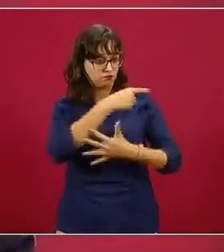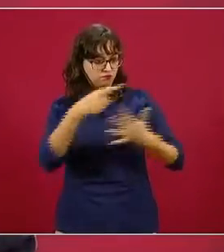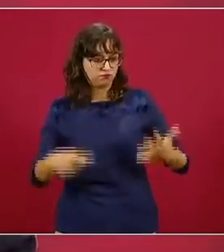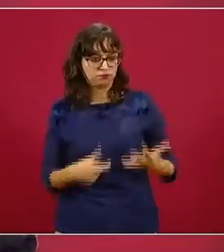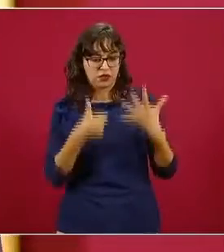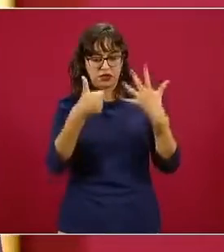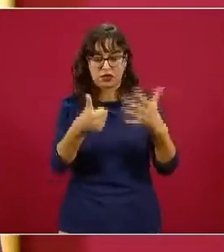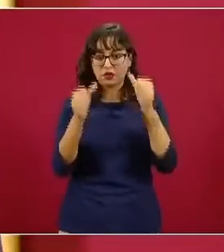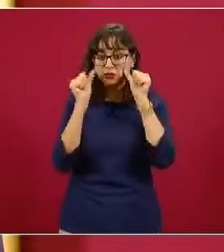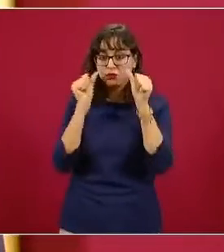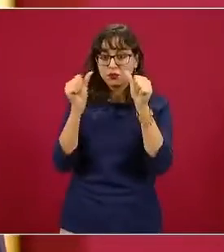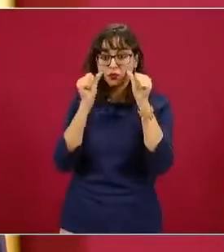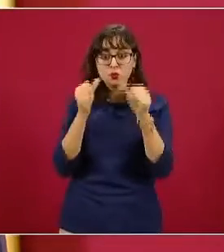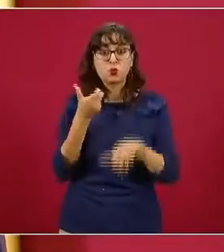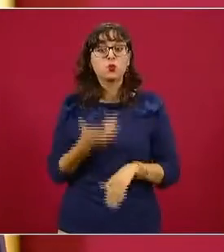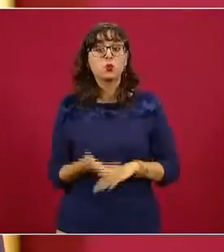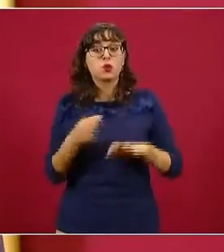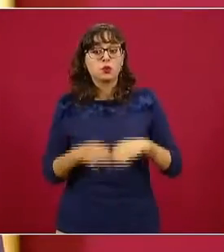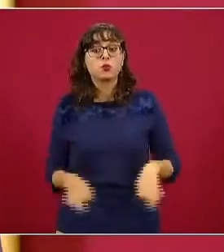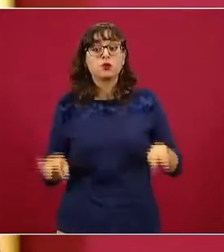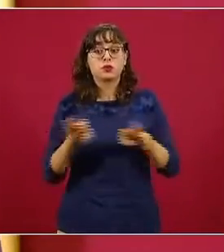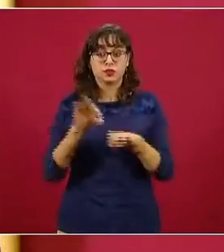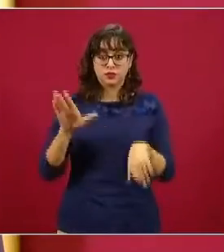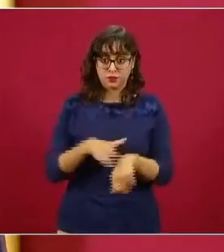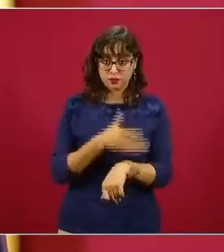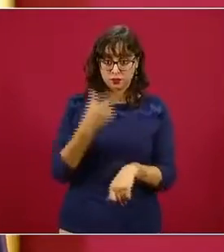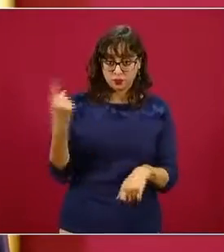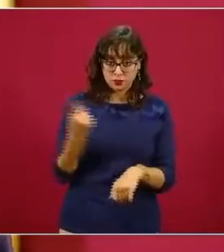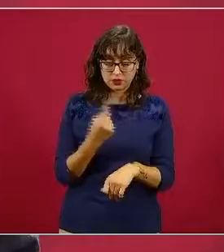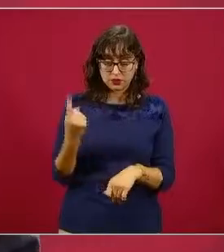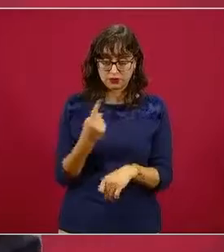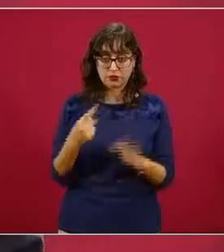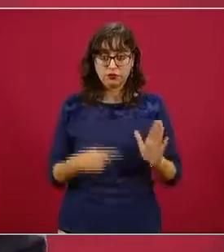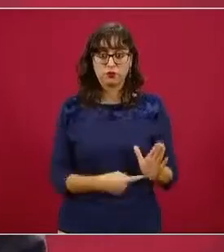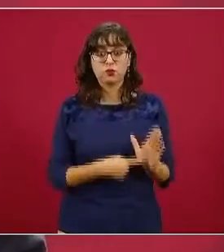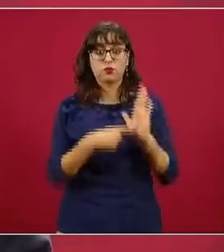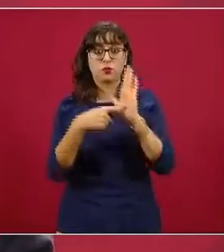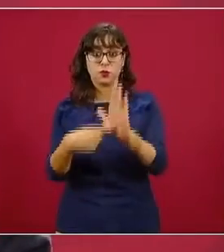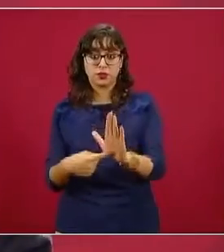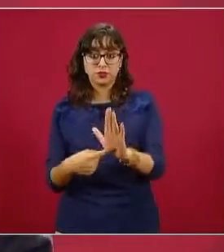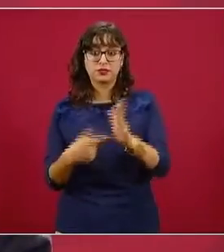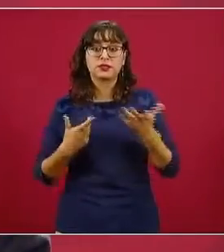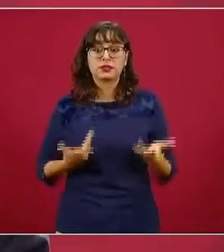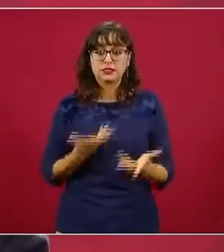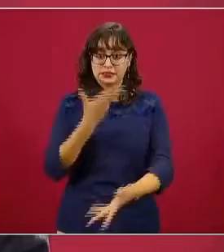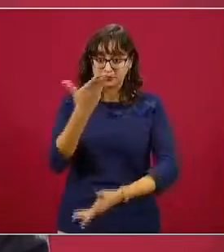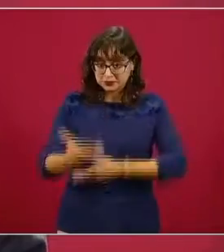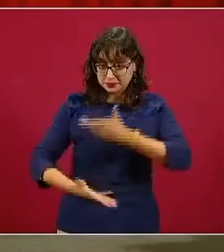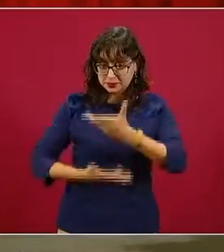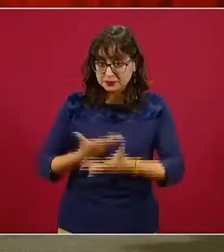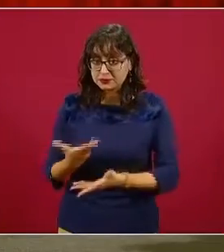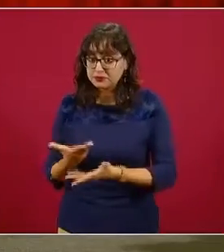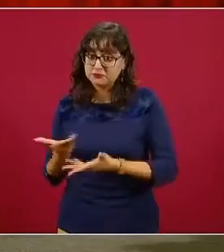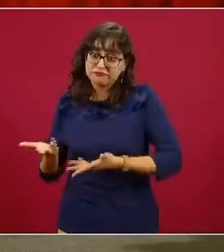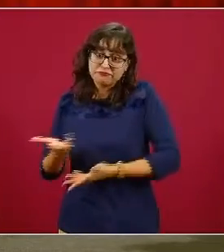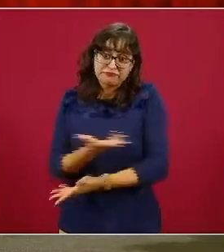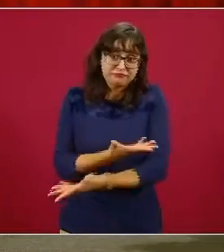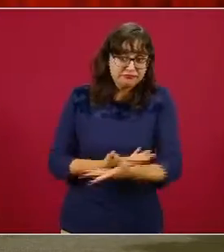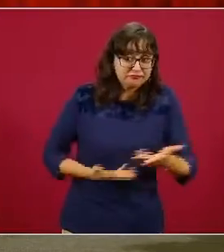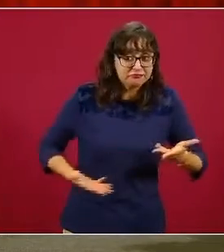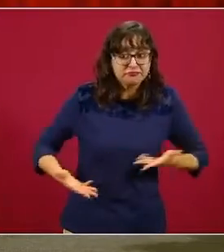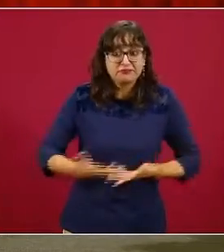Pemex. Esto es crucial porque muestra cómo el intercambio de servicios es la